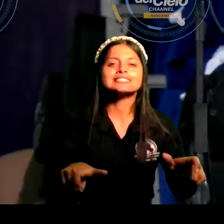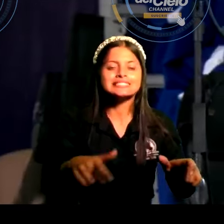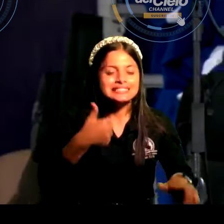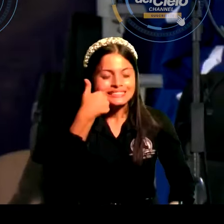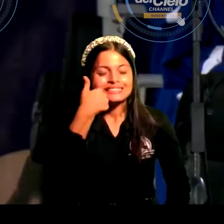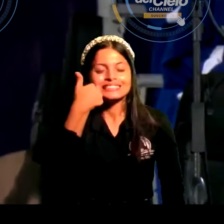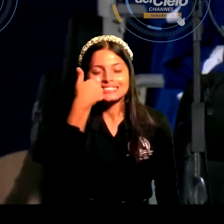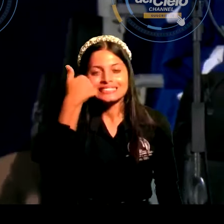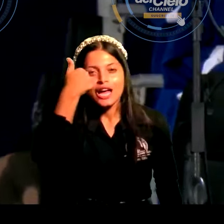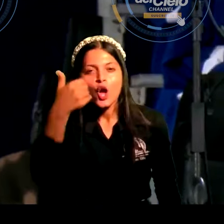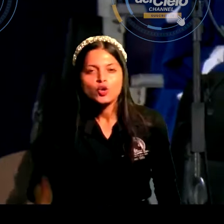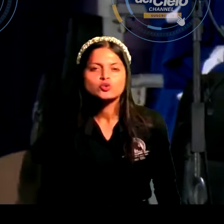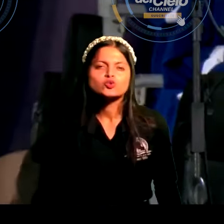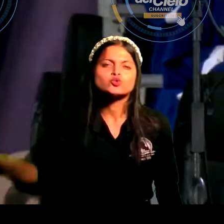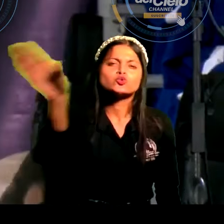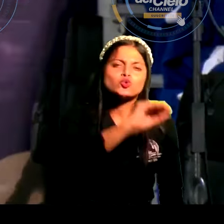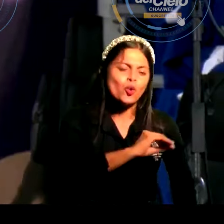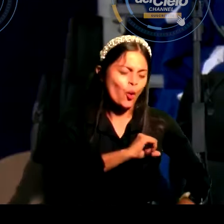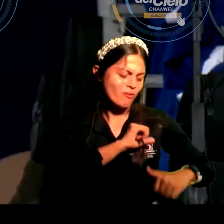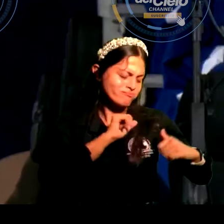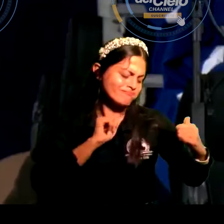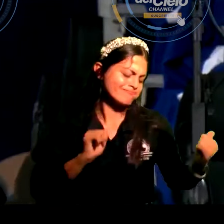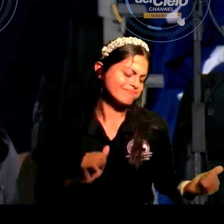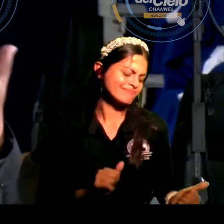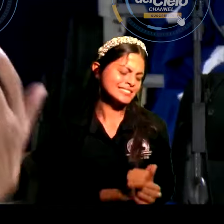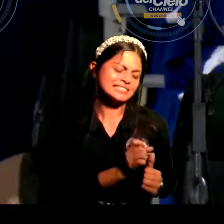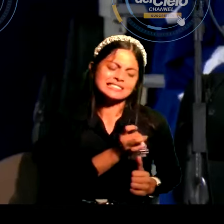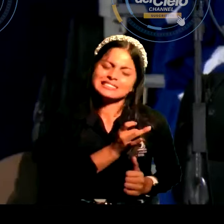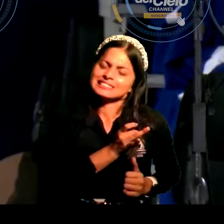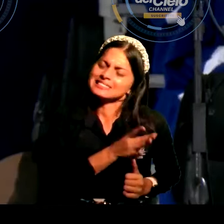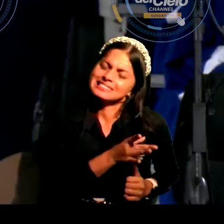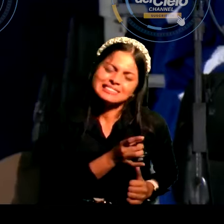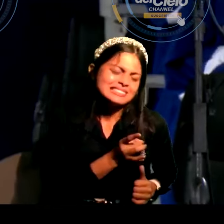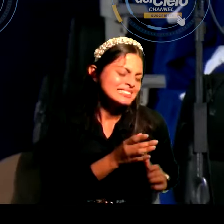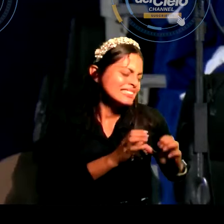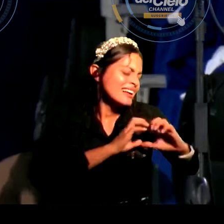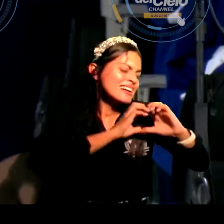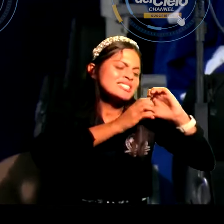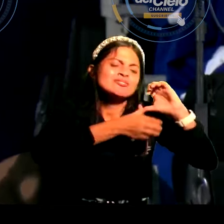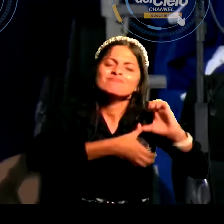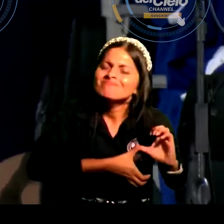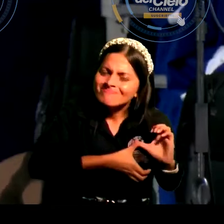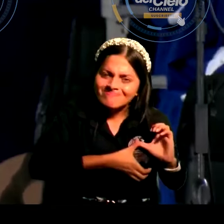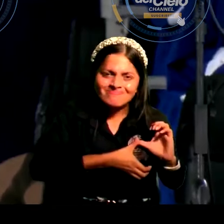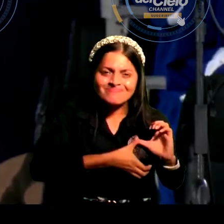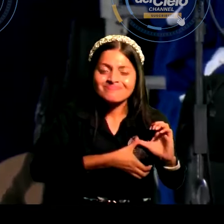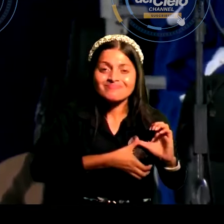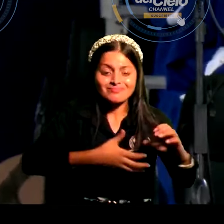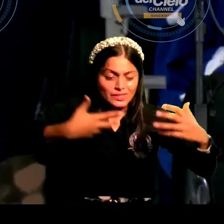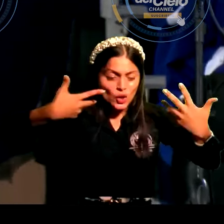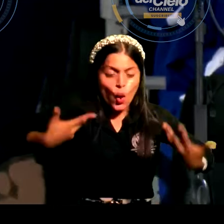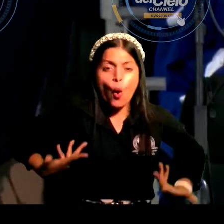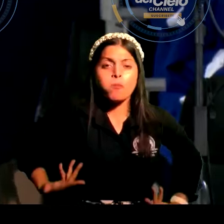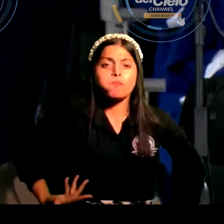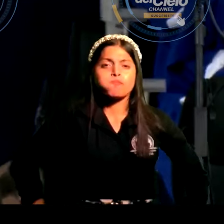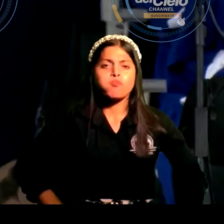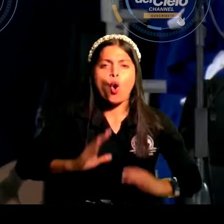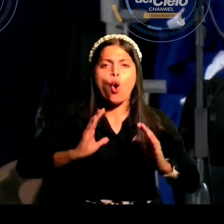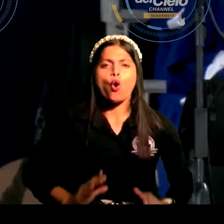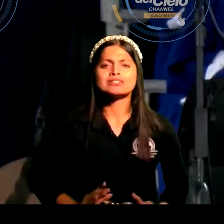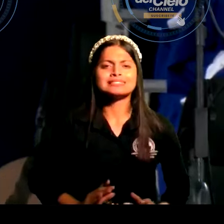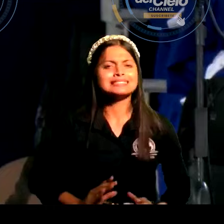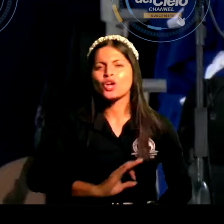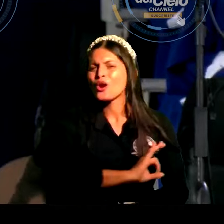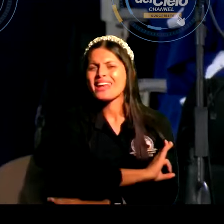y todo corazón doliente. Desde la planta del pie hasta la cabeza, no hay en él